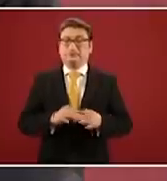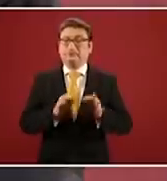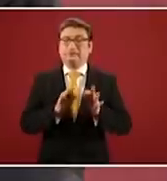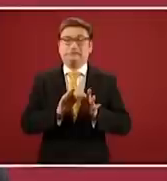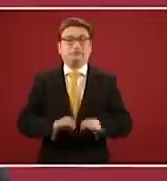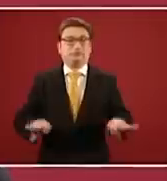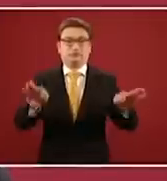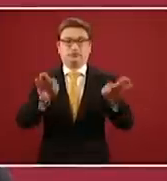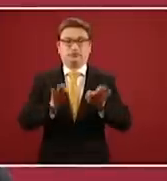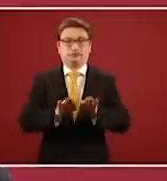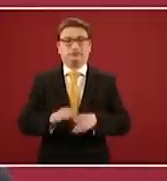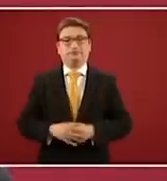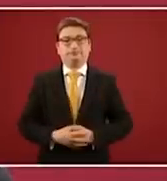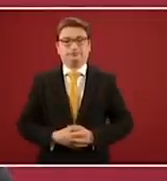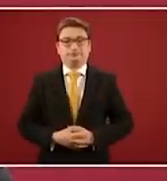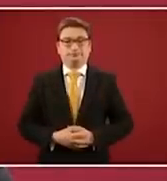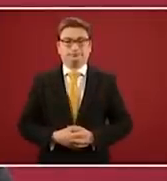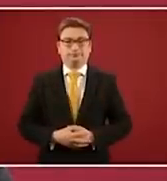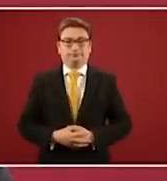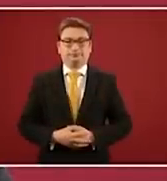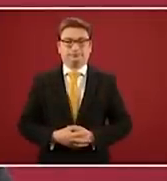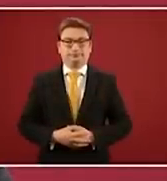importante,